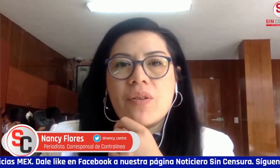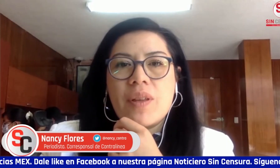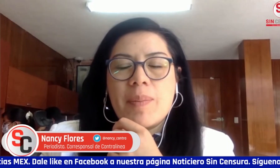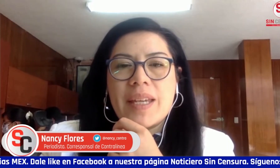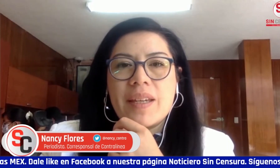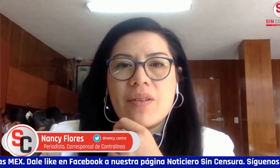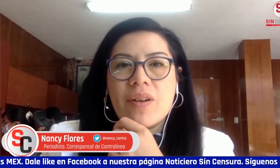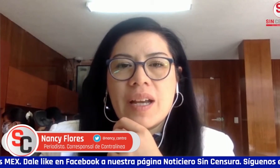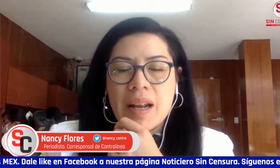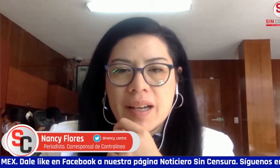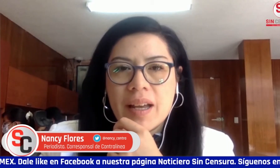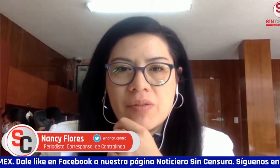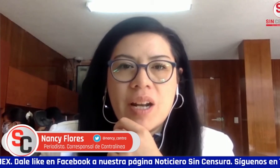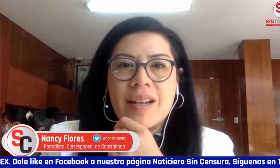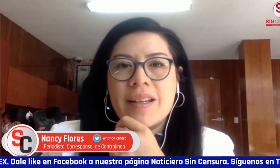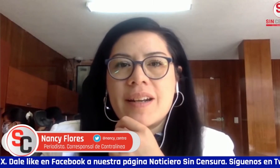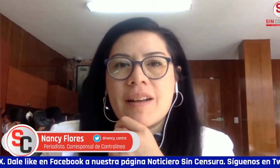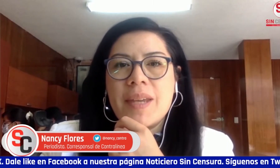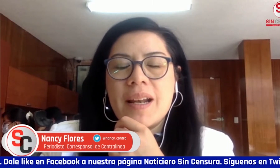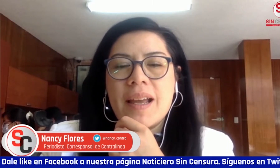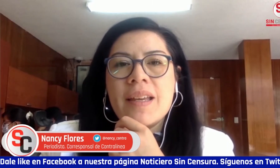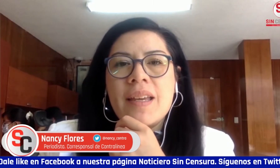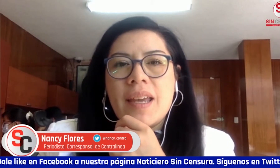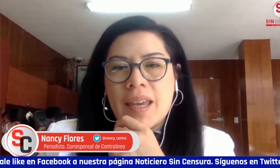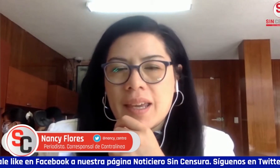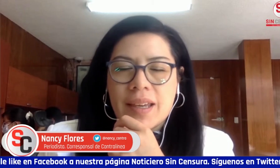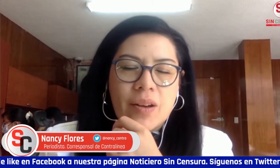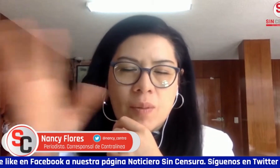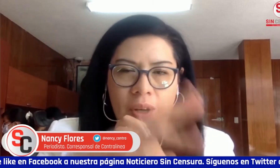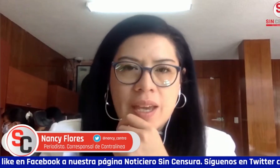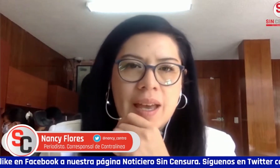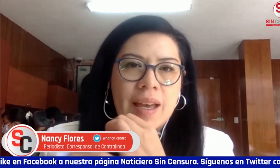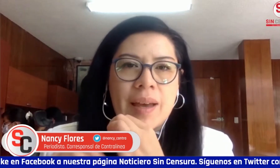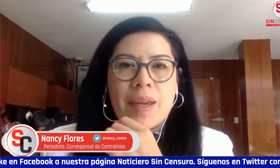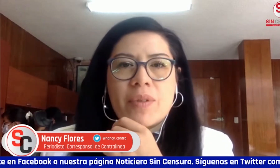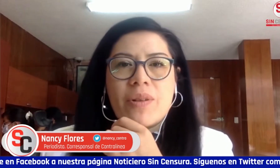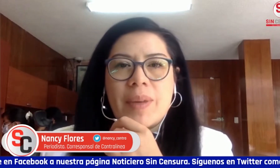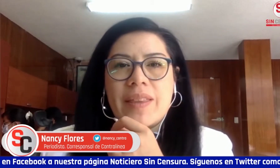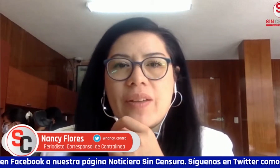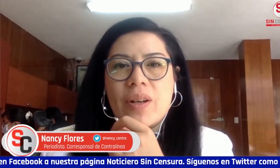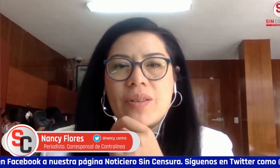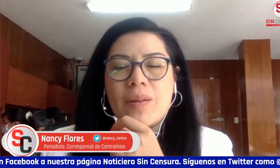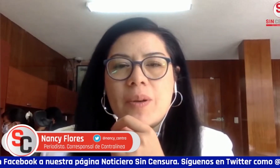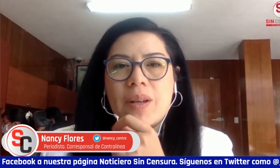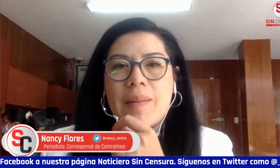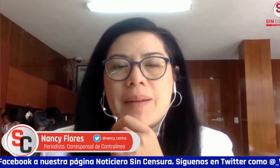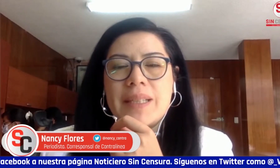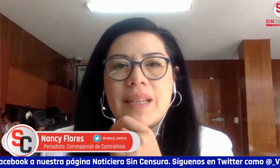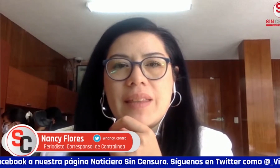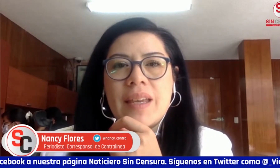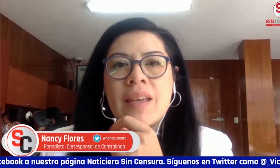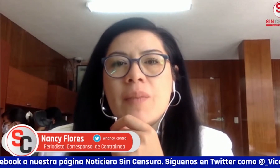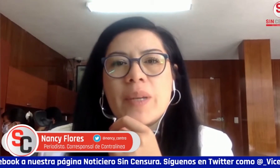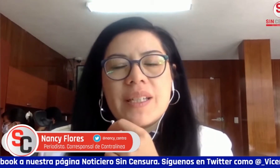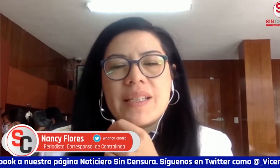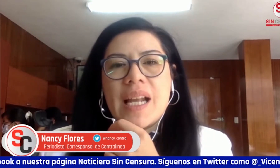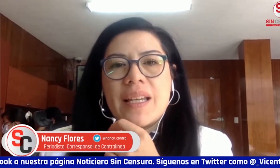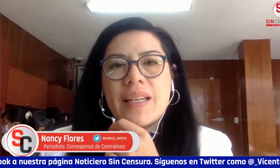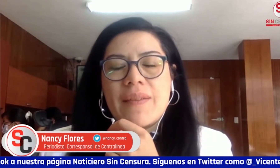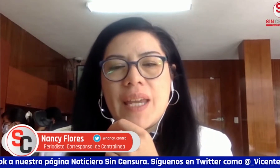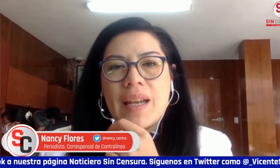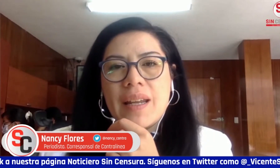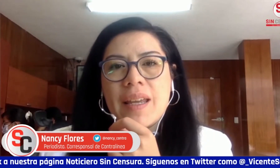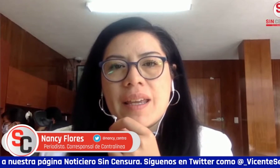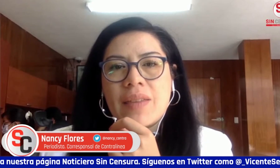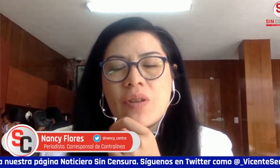en el Banco de México, Alejandro Alegre Rabiela, que como ya habíamos comentado en otro programa, Vicente, pues es